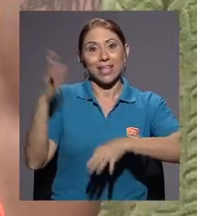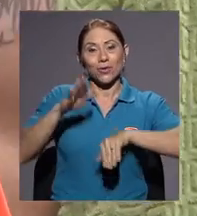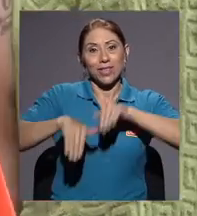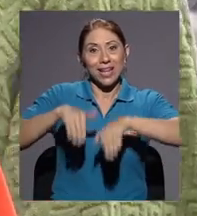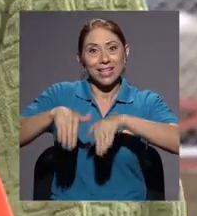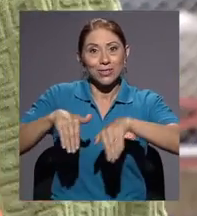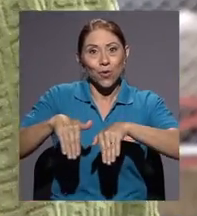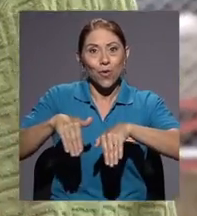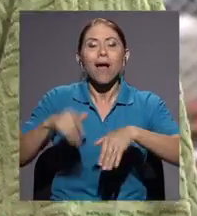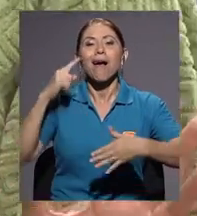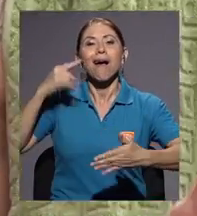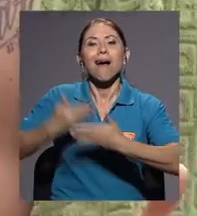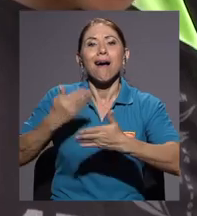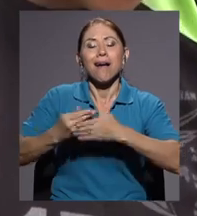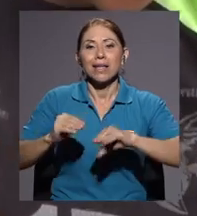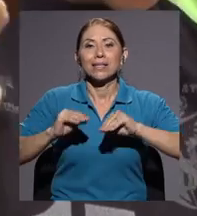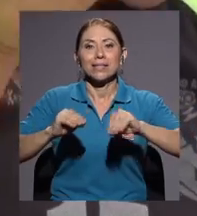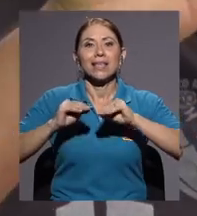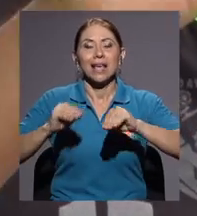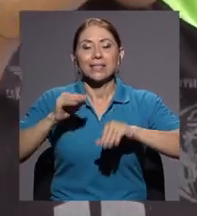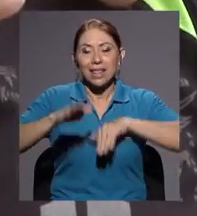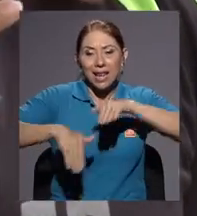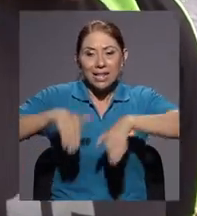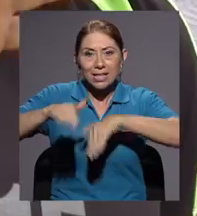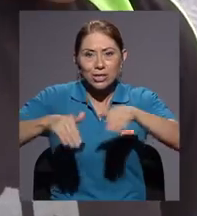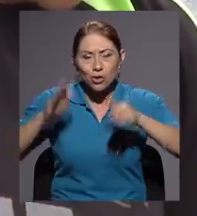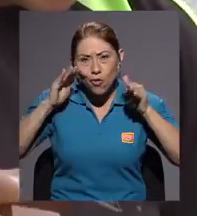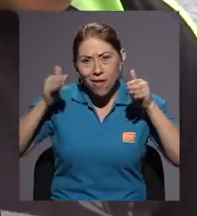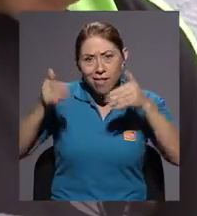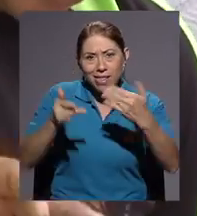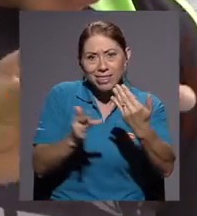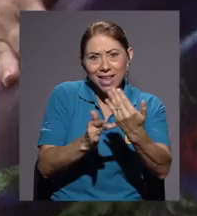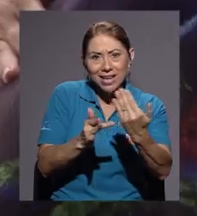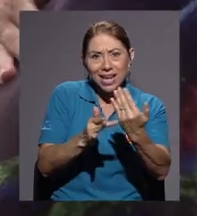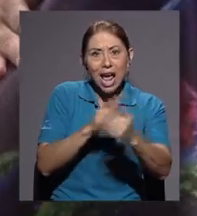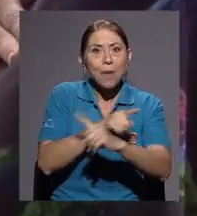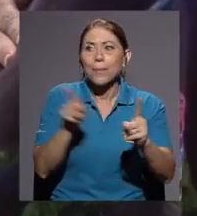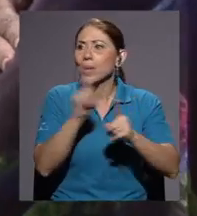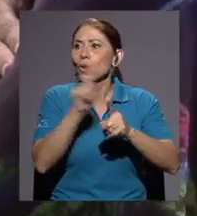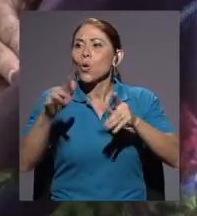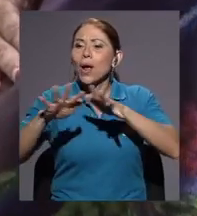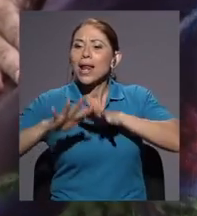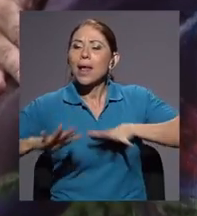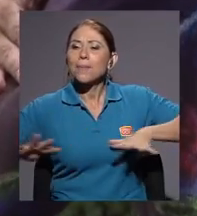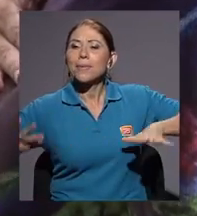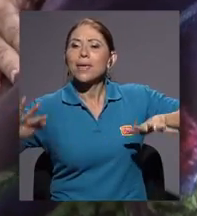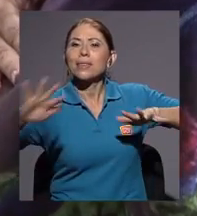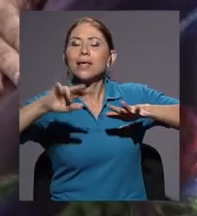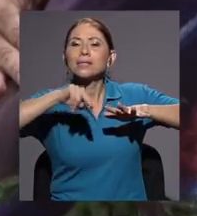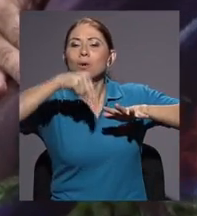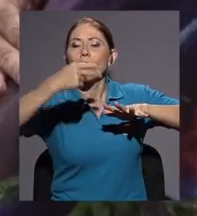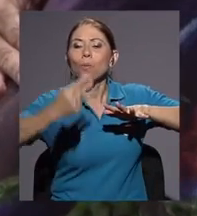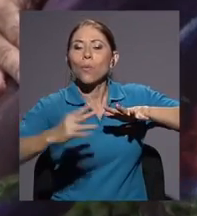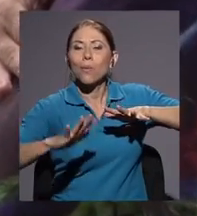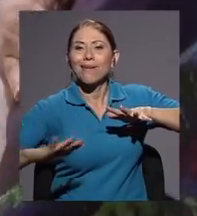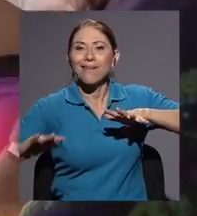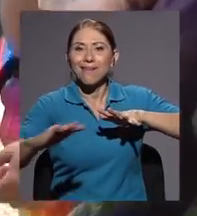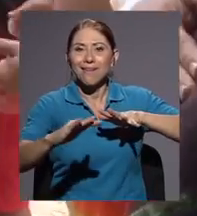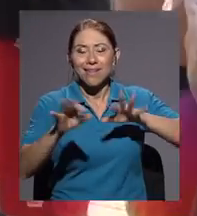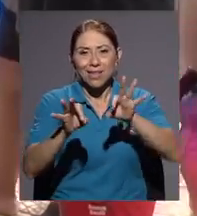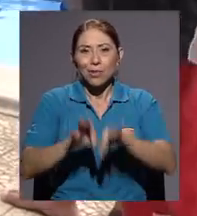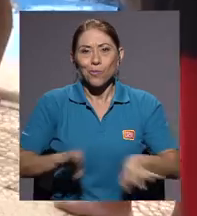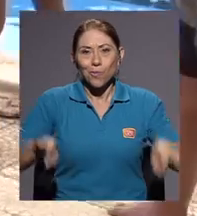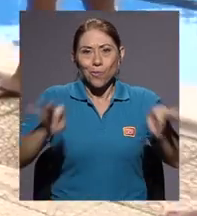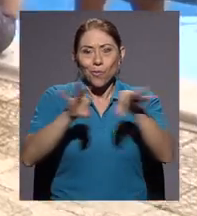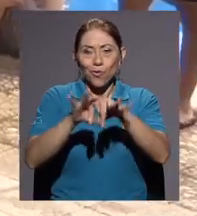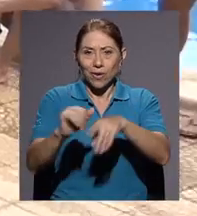que la enseñanza de la natación se ha enfocado en la técnica y no en la ambientación al medio acuático. De allí la importancia de capacitarlos